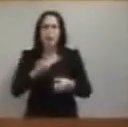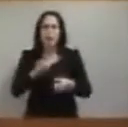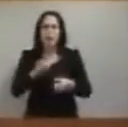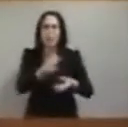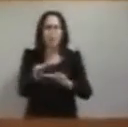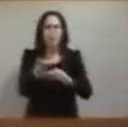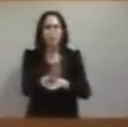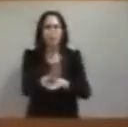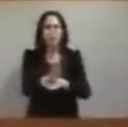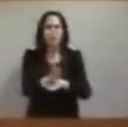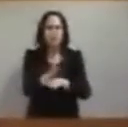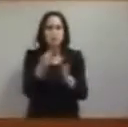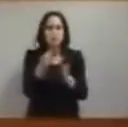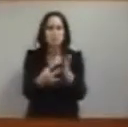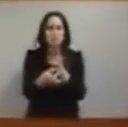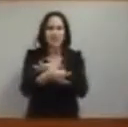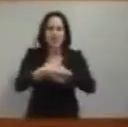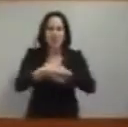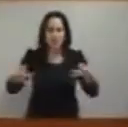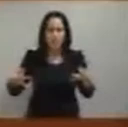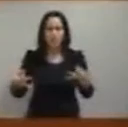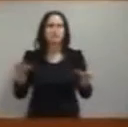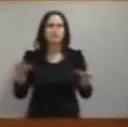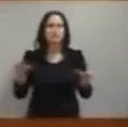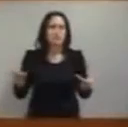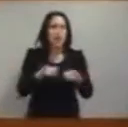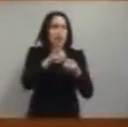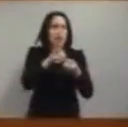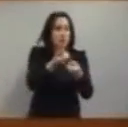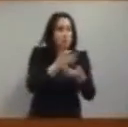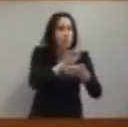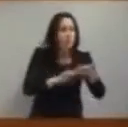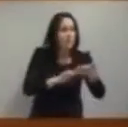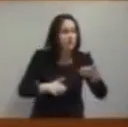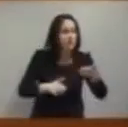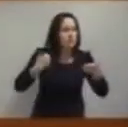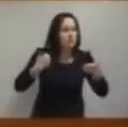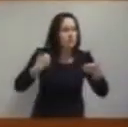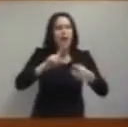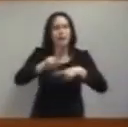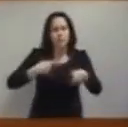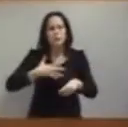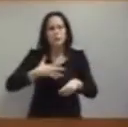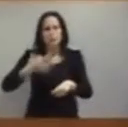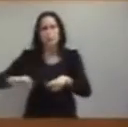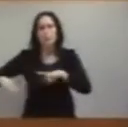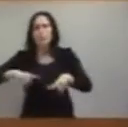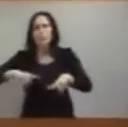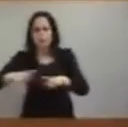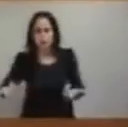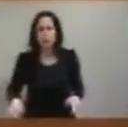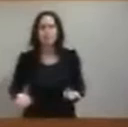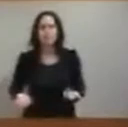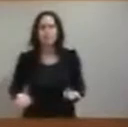de calidad sobre la cual se pueden tomar con posterioridad las decisiones a que haya lugar. En